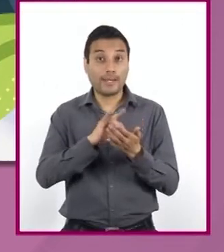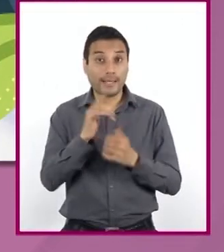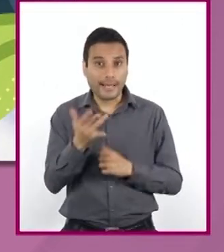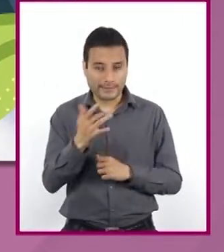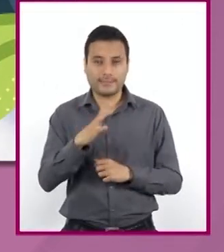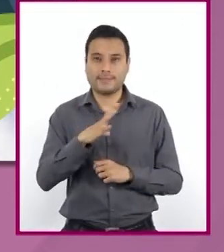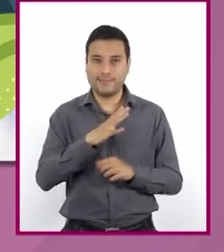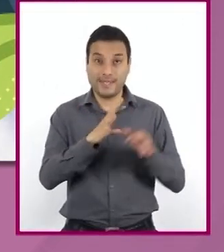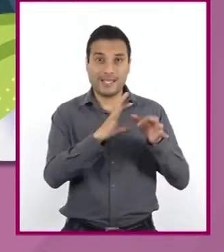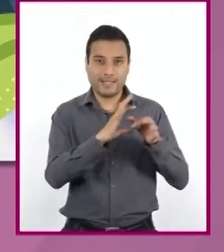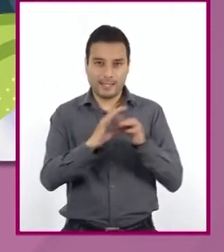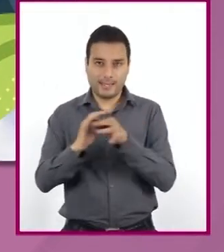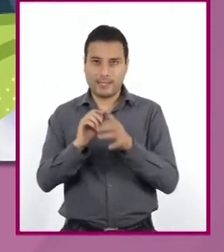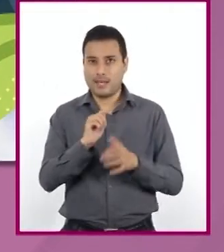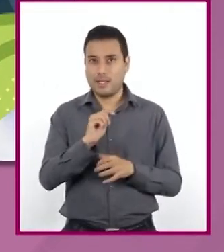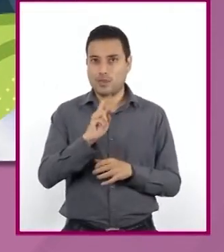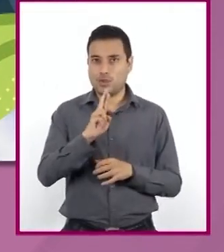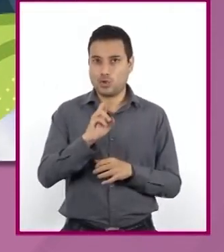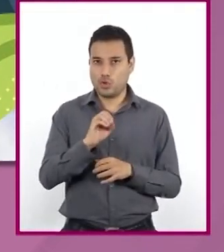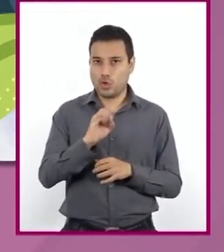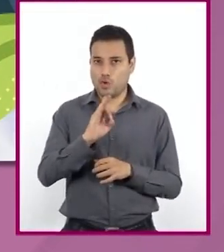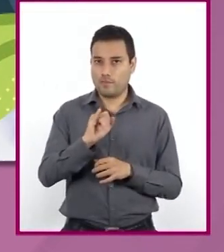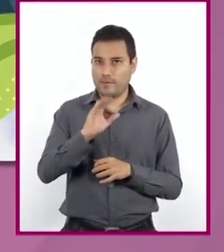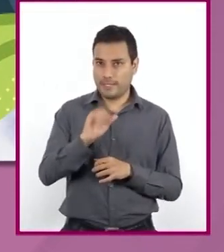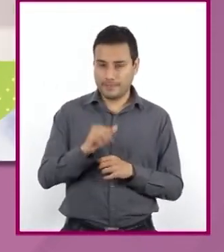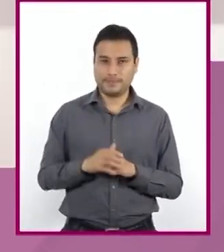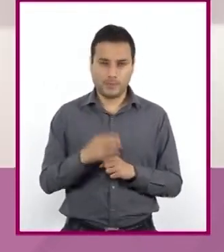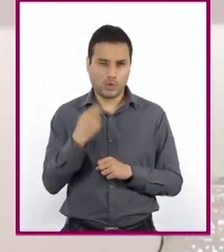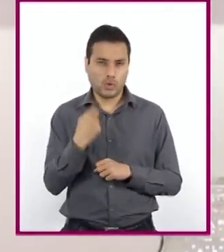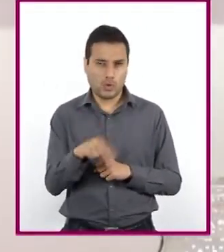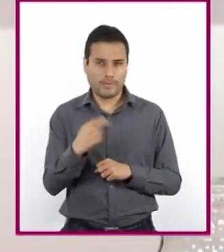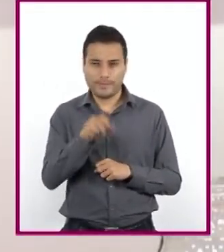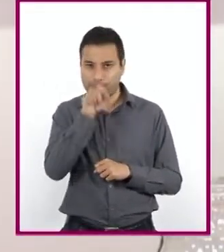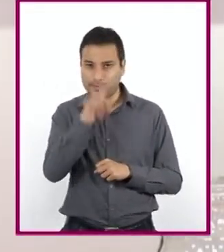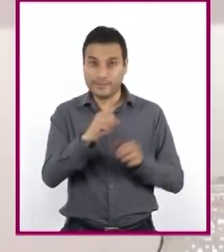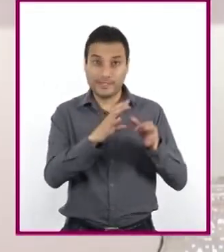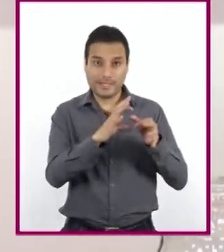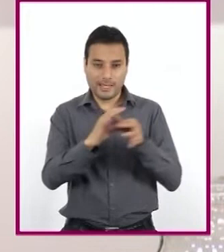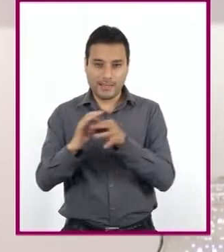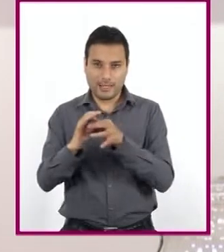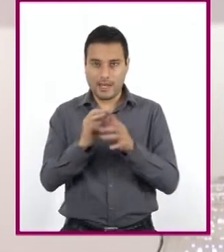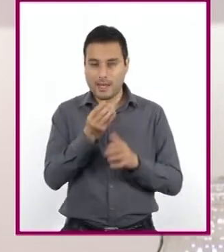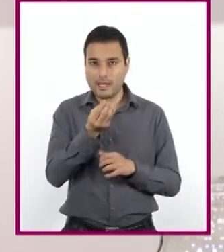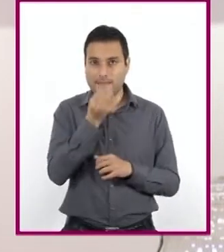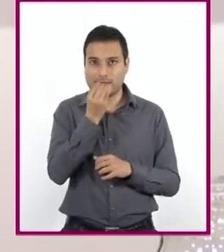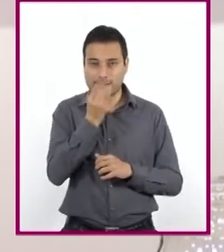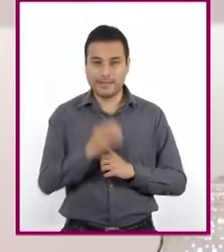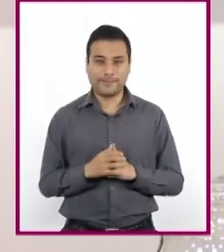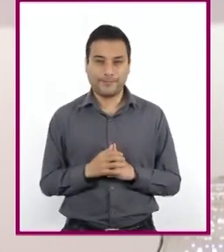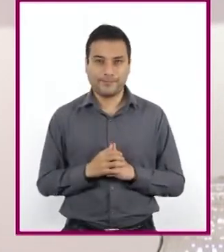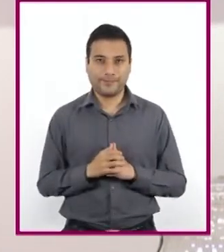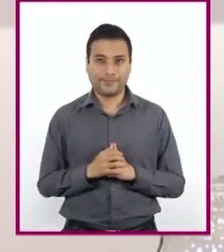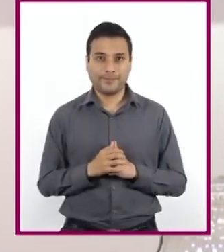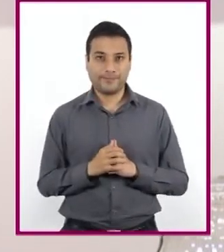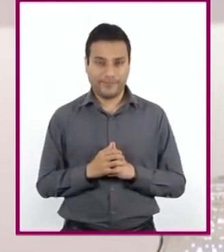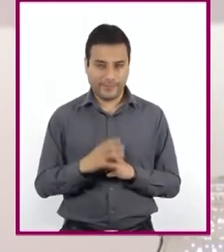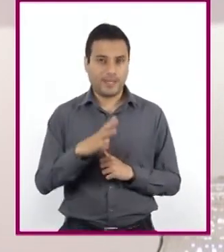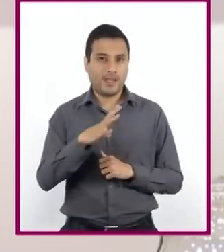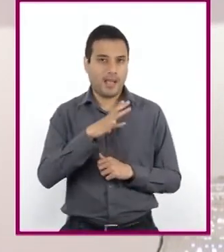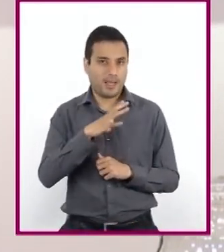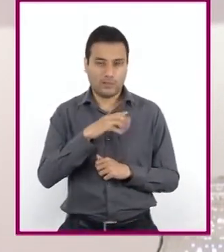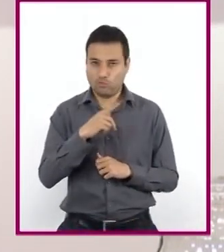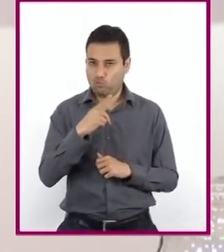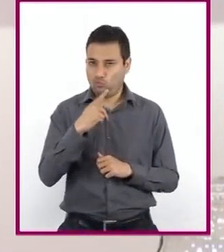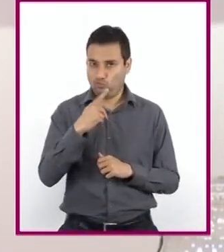cadenas tróficas. También conocidas como cadenas alimenticias, que constituyen las relaciones que